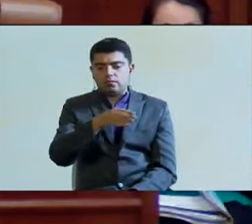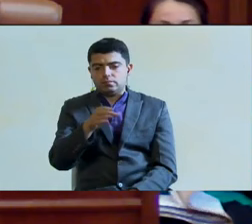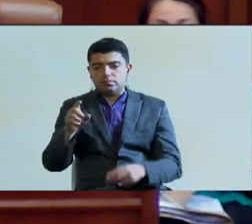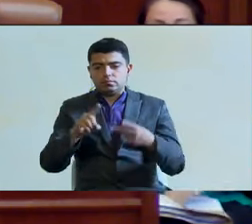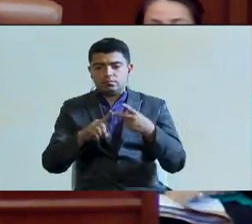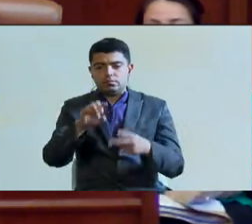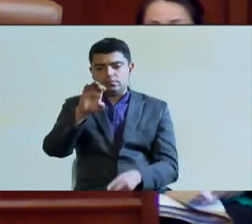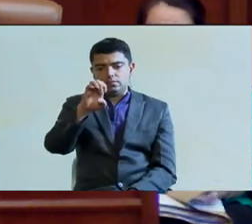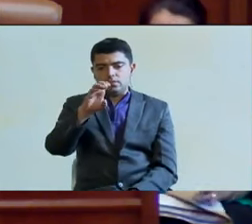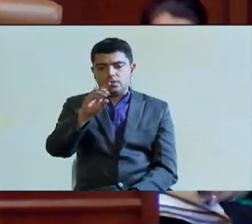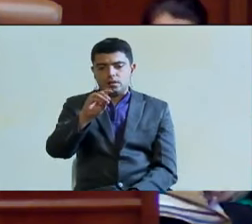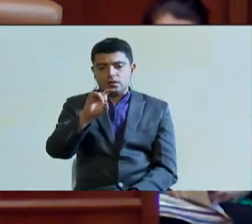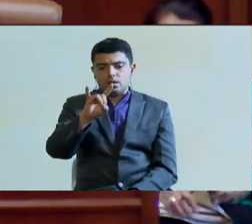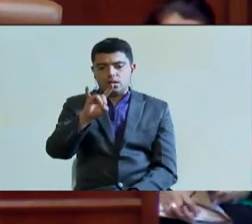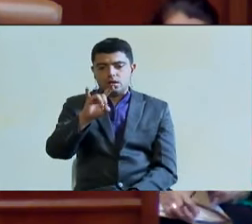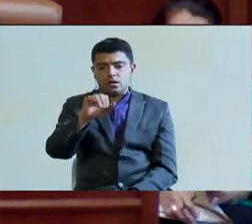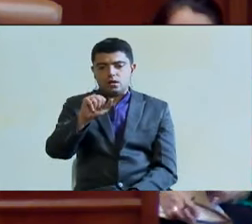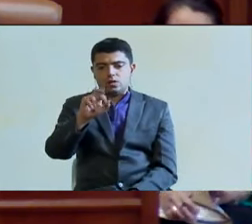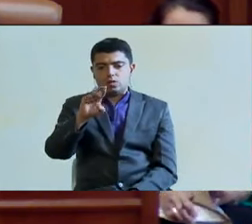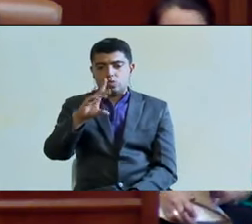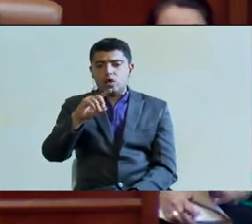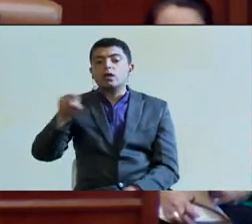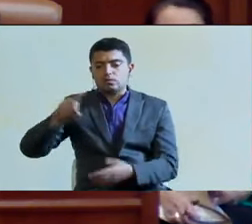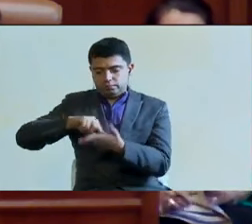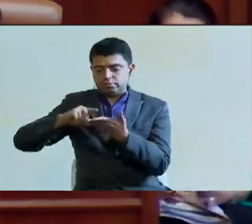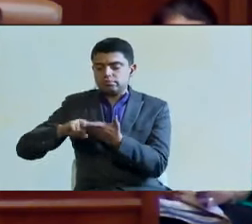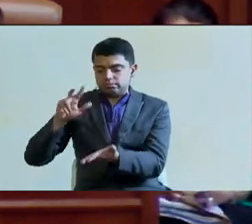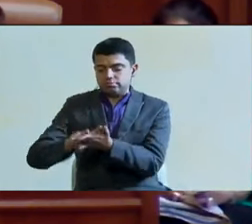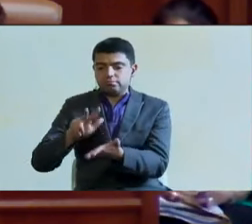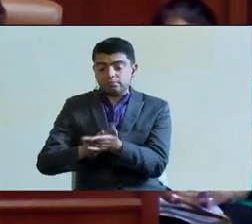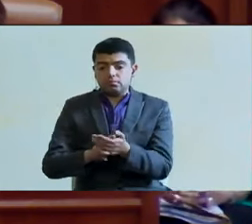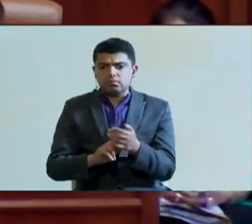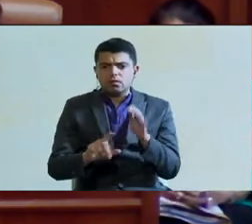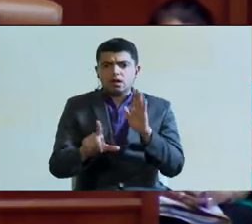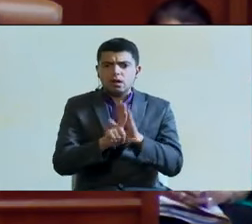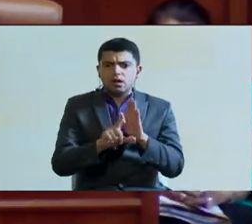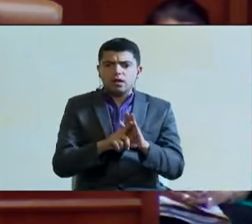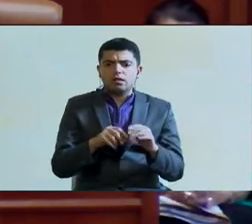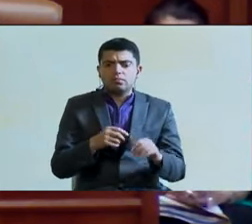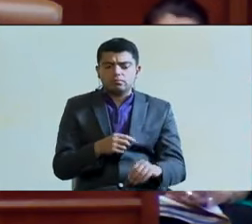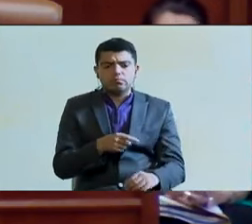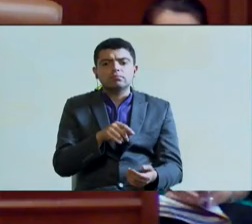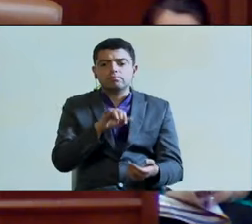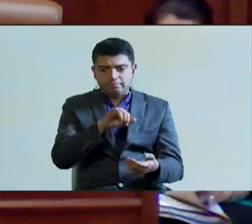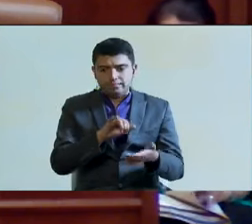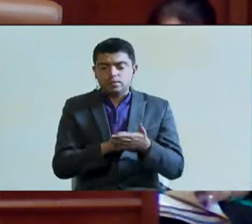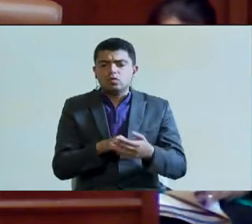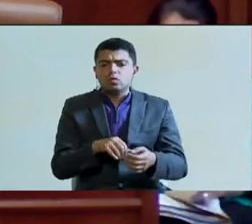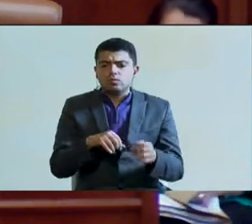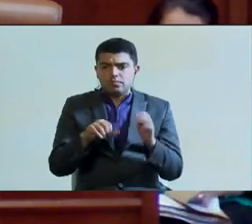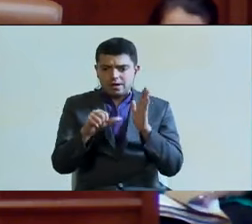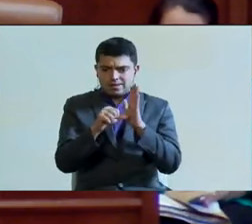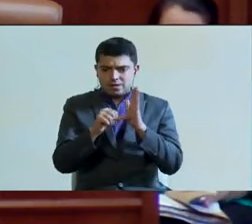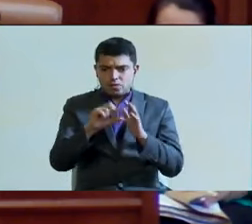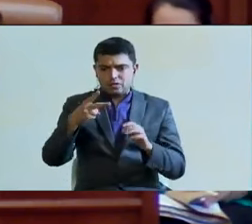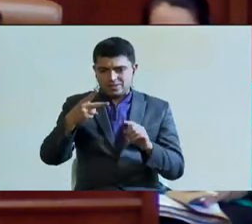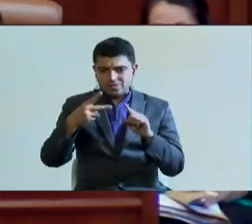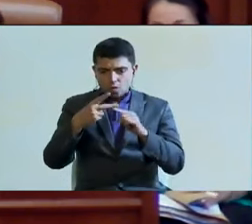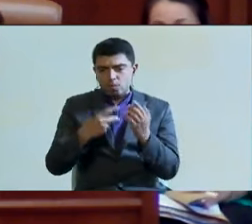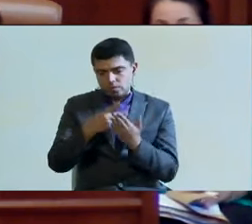Rodríguez está leída la proposición para el artículo segundo de este